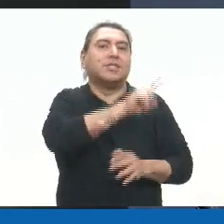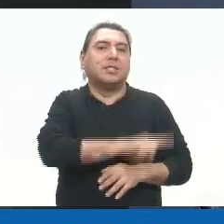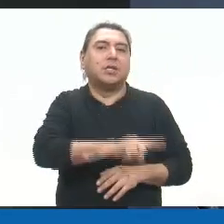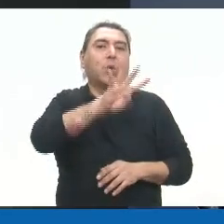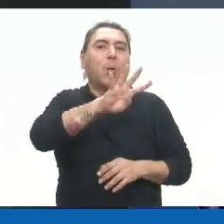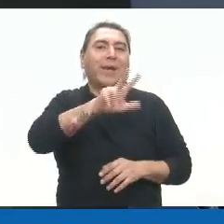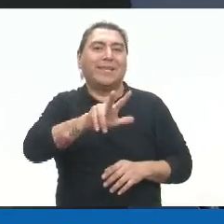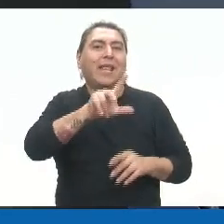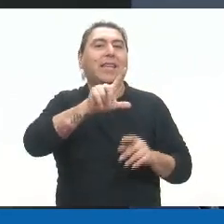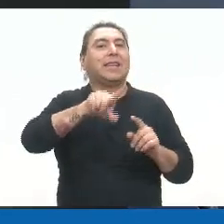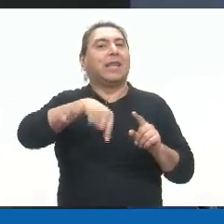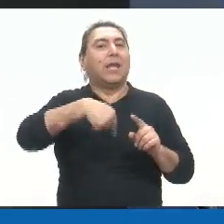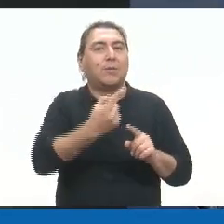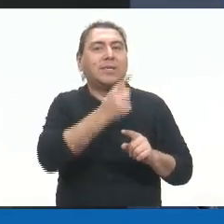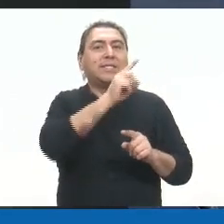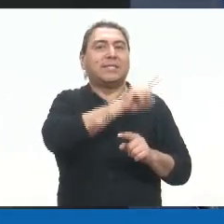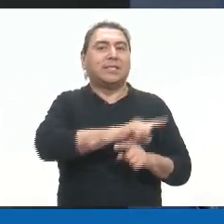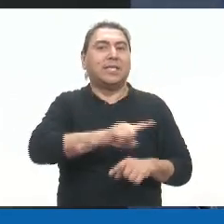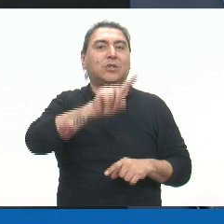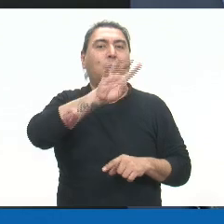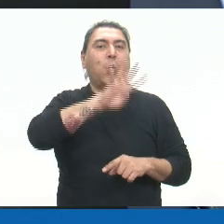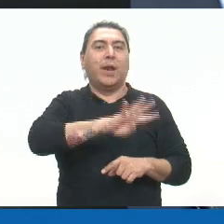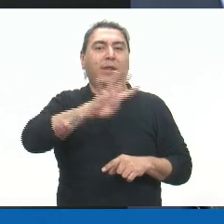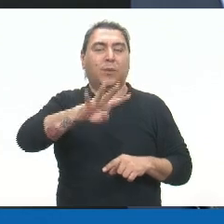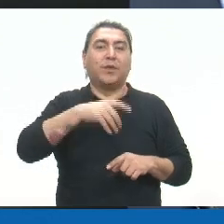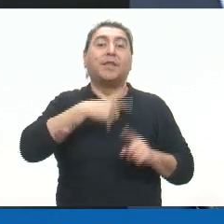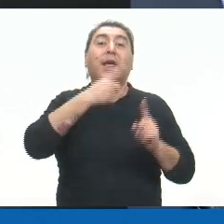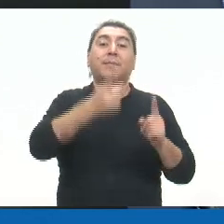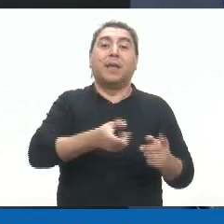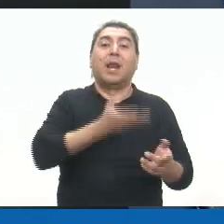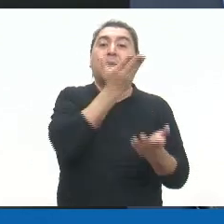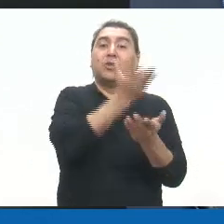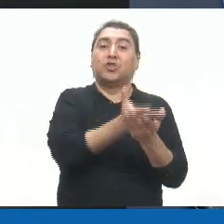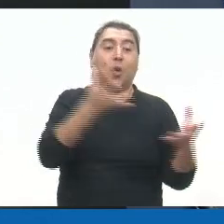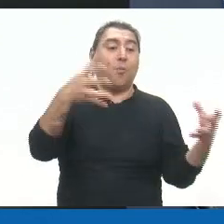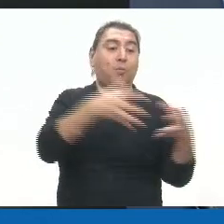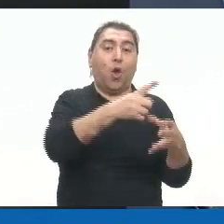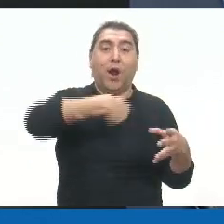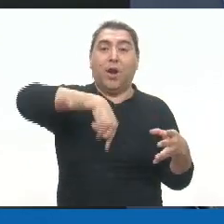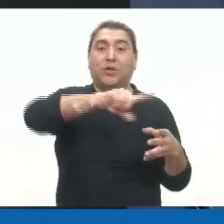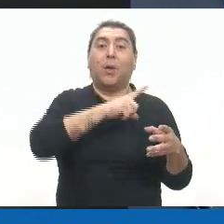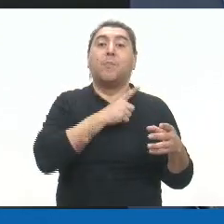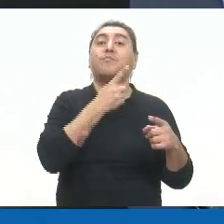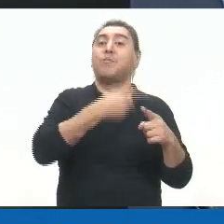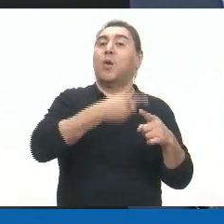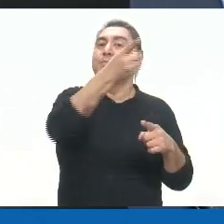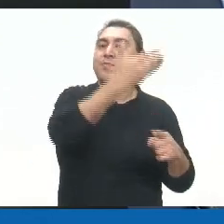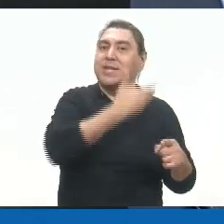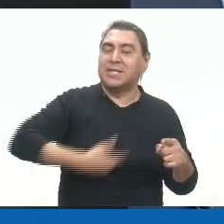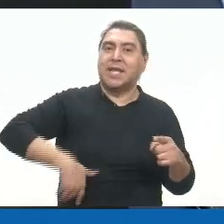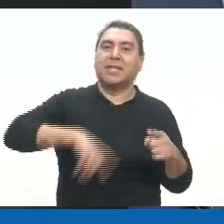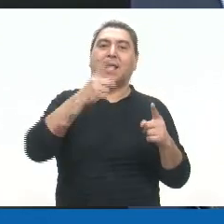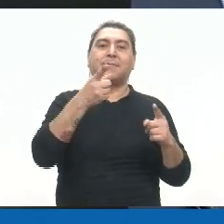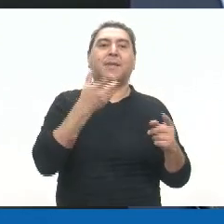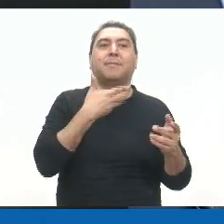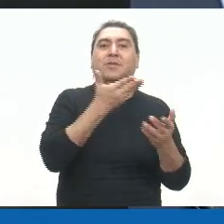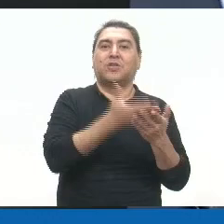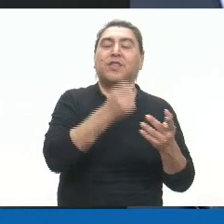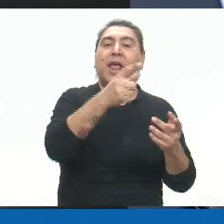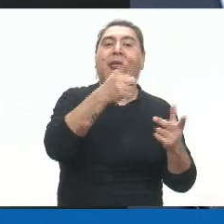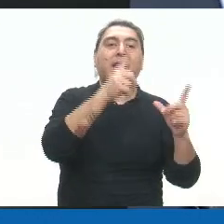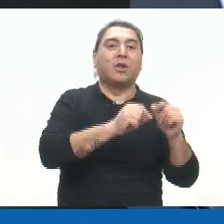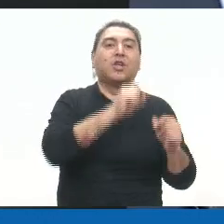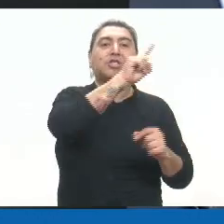luego sigue el 144 y la moción que hizo nuestro bloque a través de su presidente es la moción del artículo